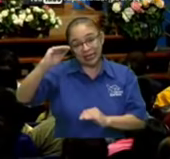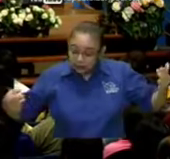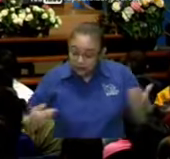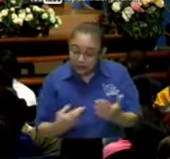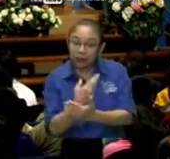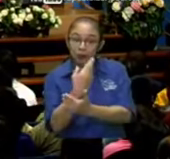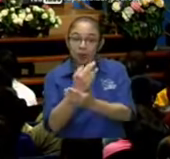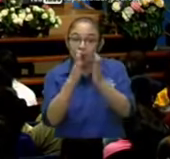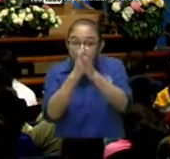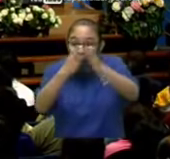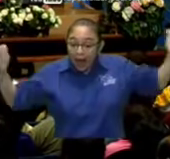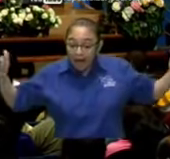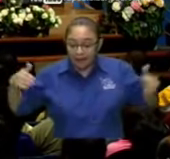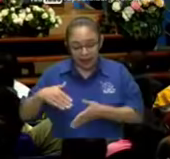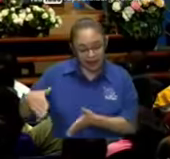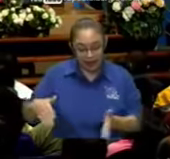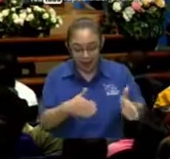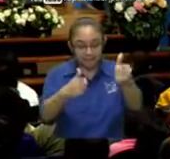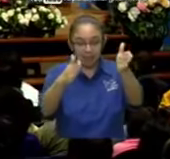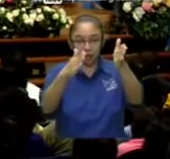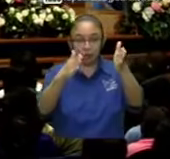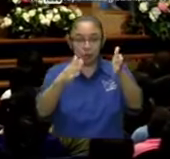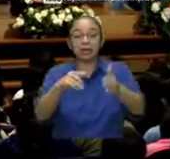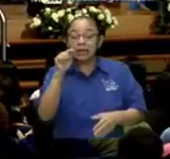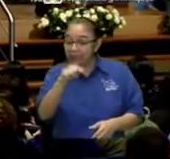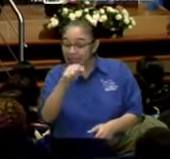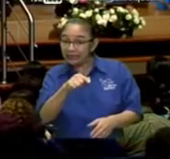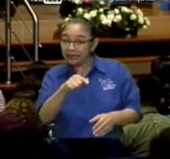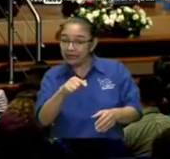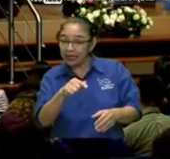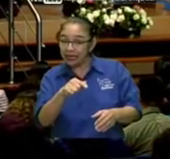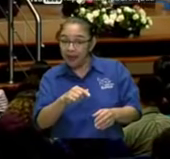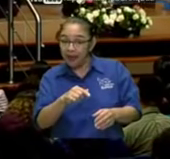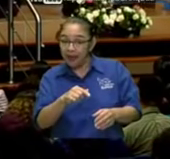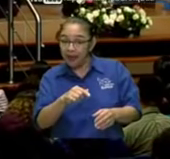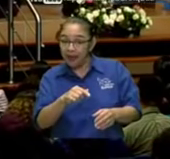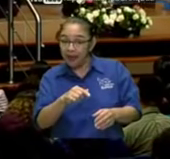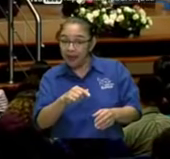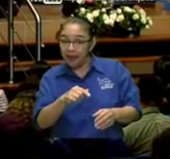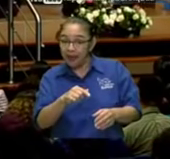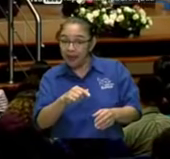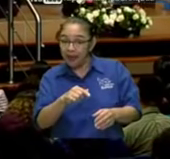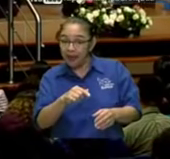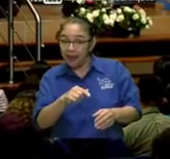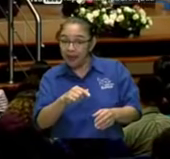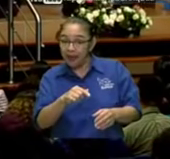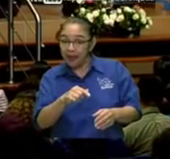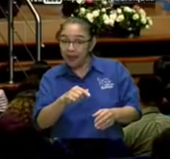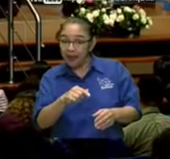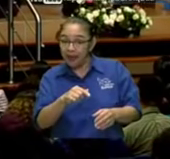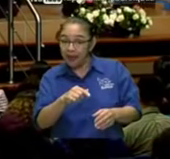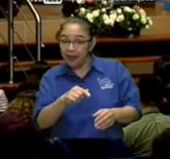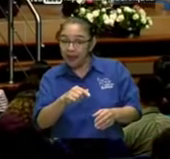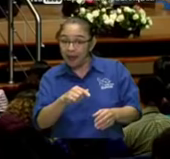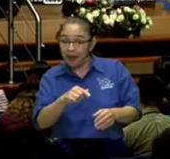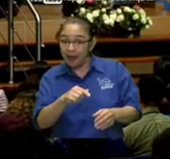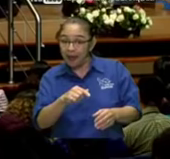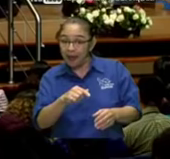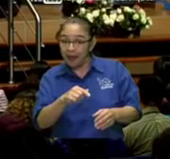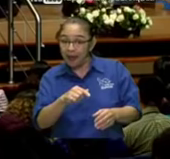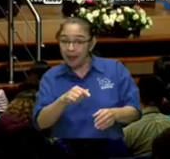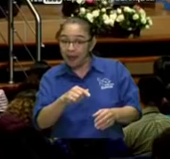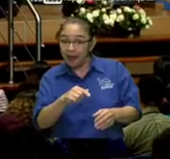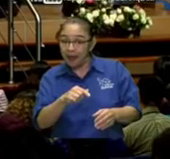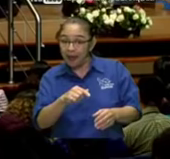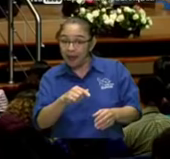camino, pero va a crecer aún más. Entonces el Señor es especialista en eso. Y en